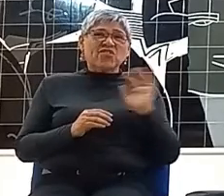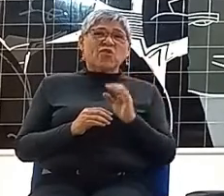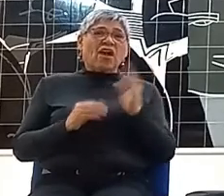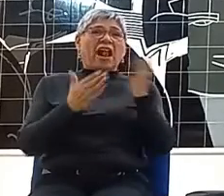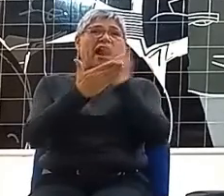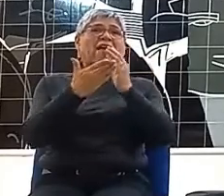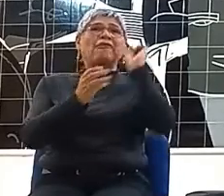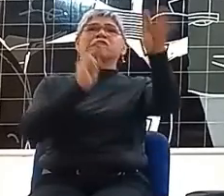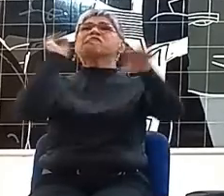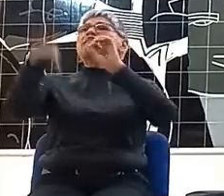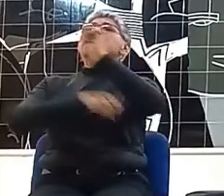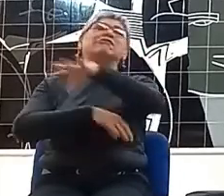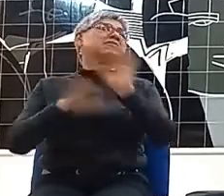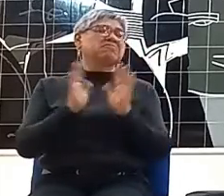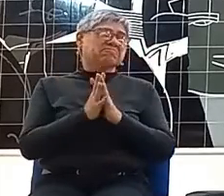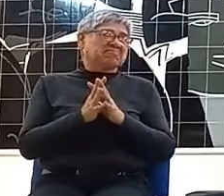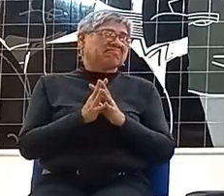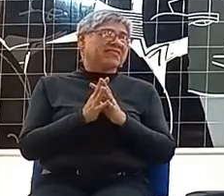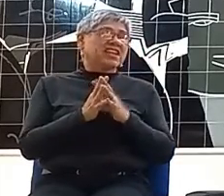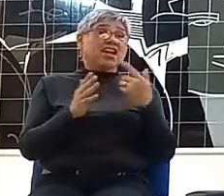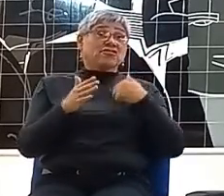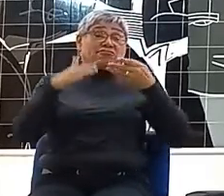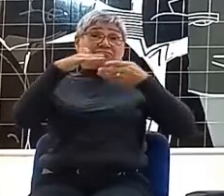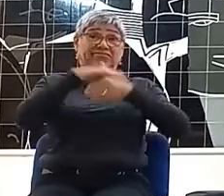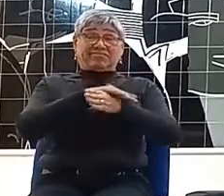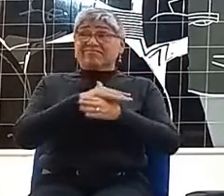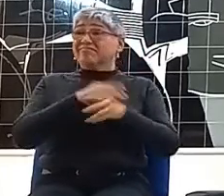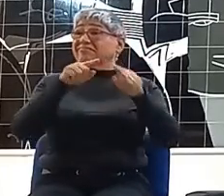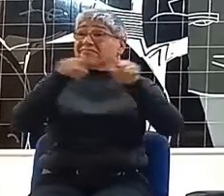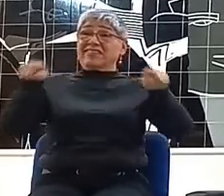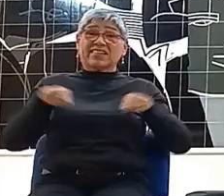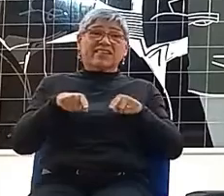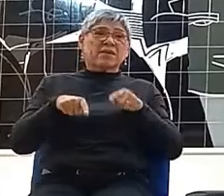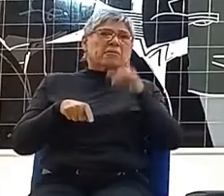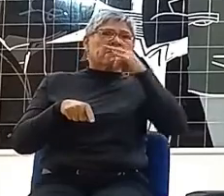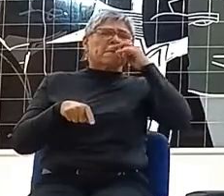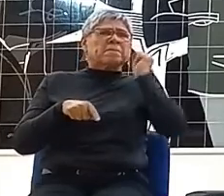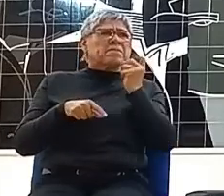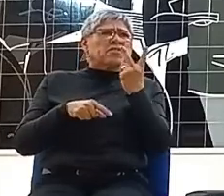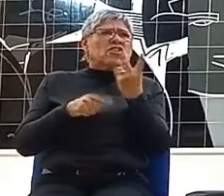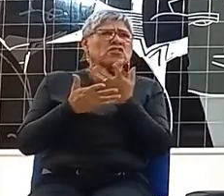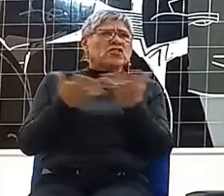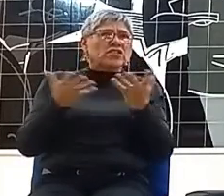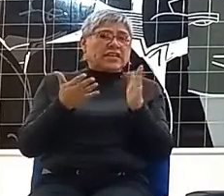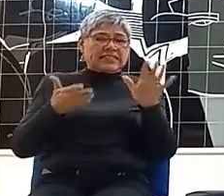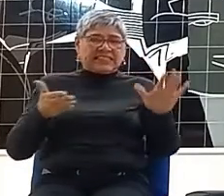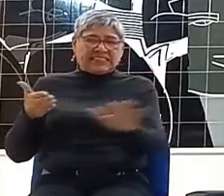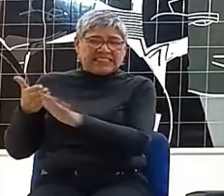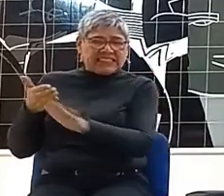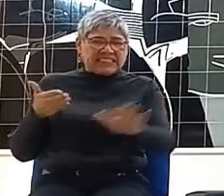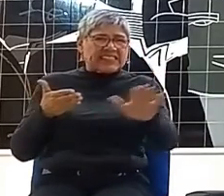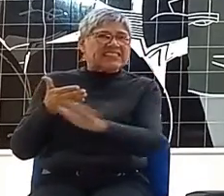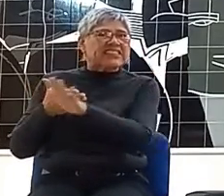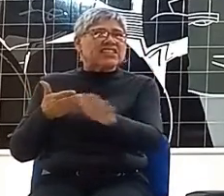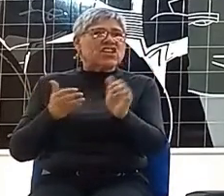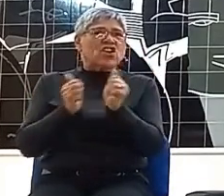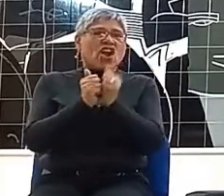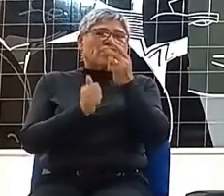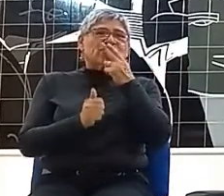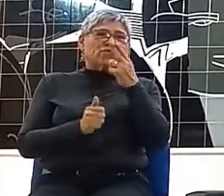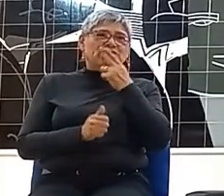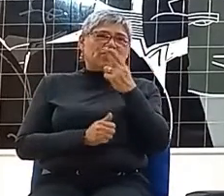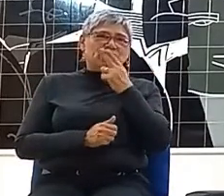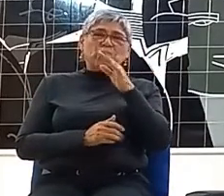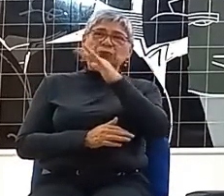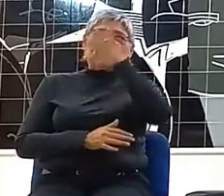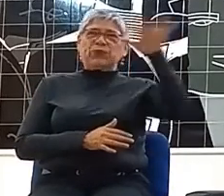sus libros, y entré a su habitación y olía a dos cosas, olía a cera mezclada con cigarrillo, con humo